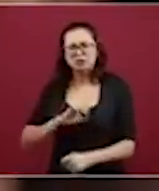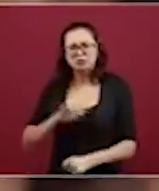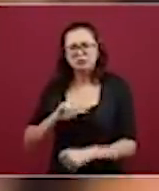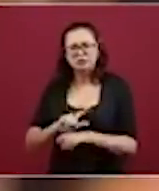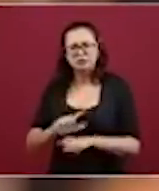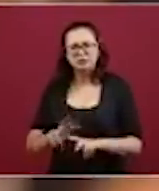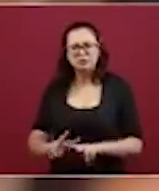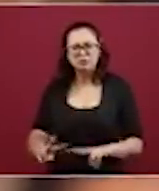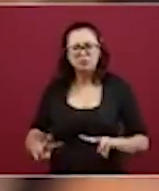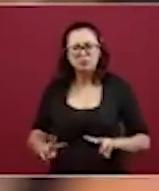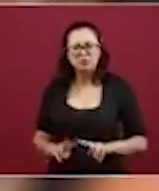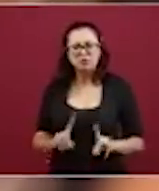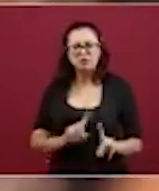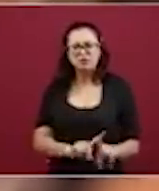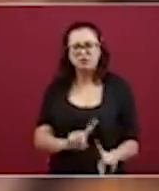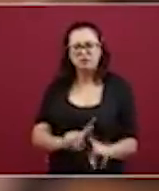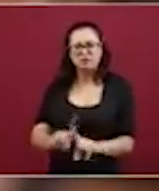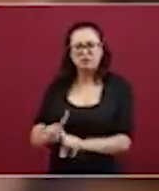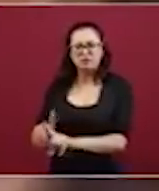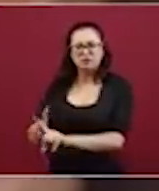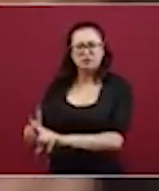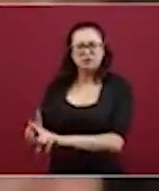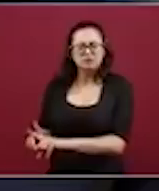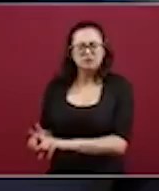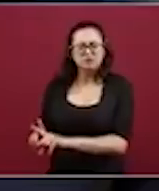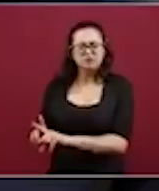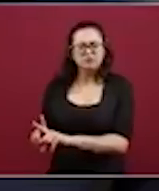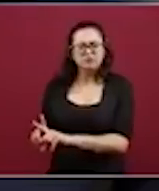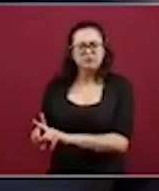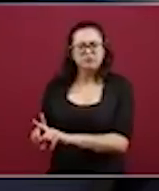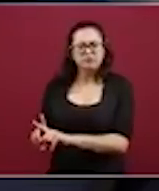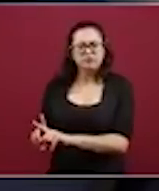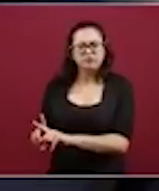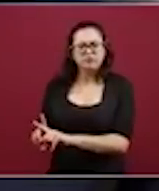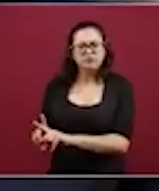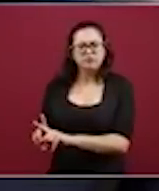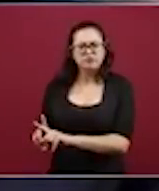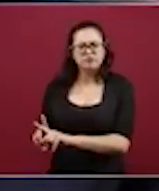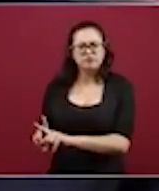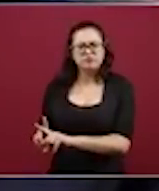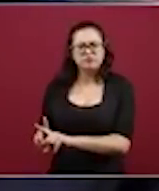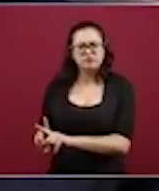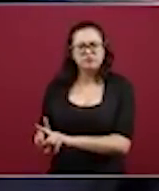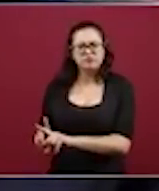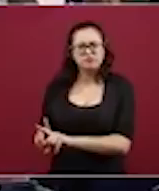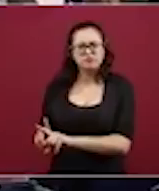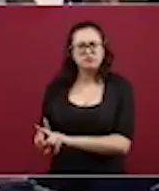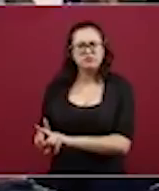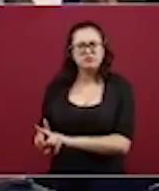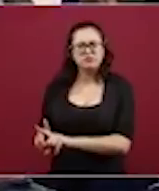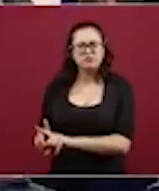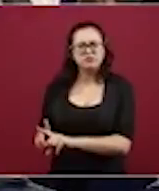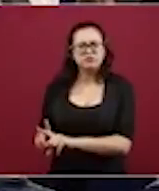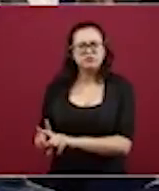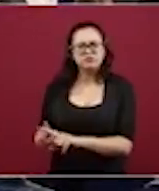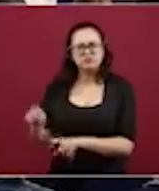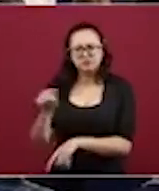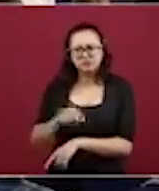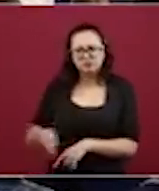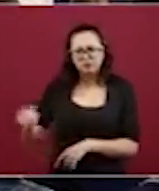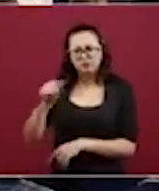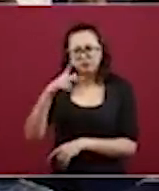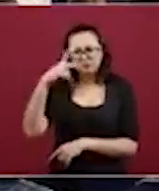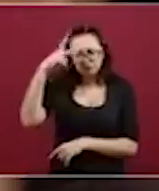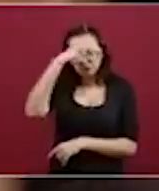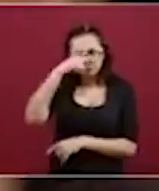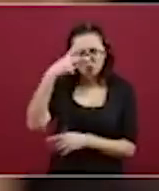tienen, ¿cómo se llama? No tienen su plaza de psicólogo,